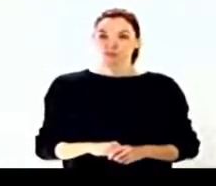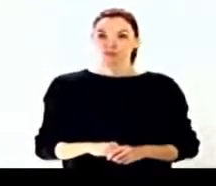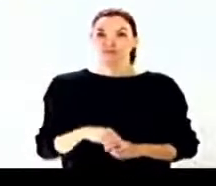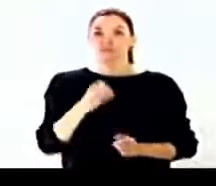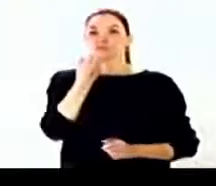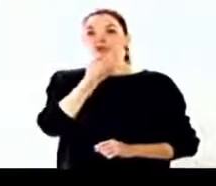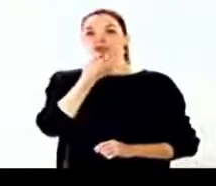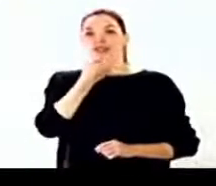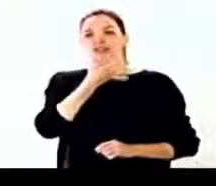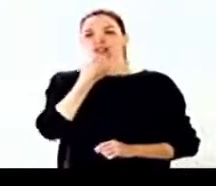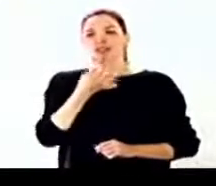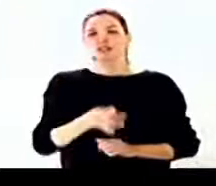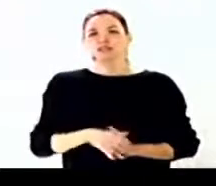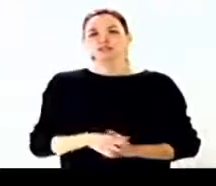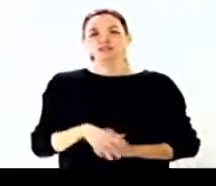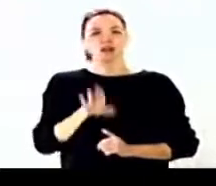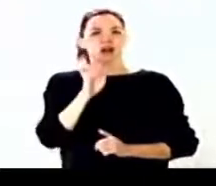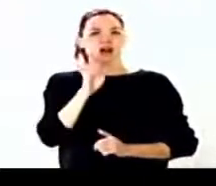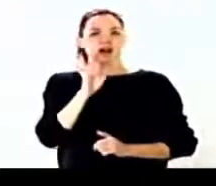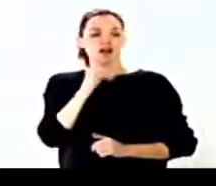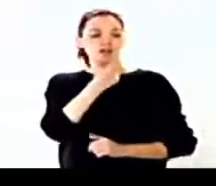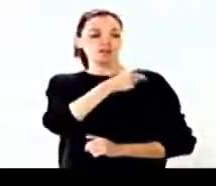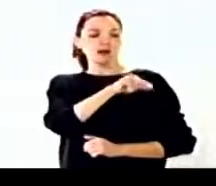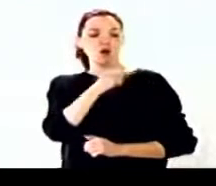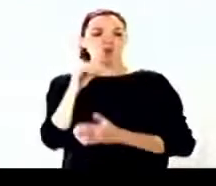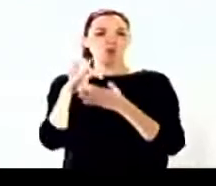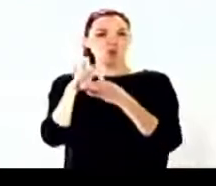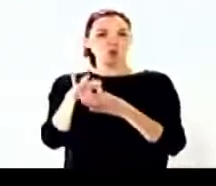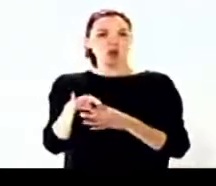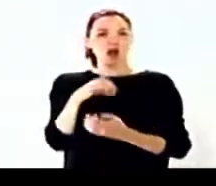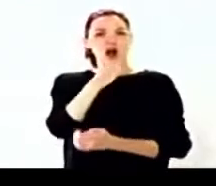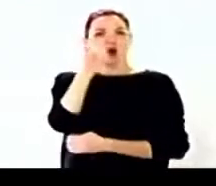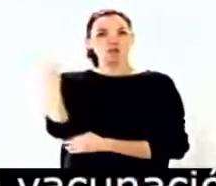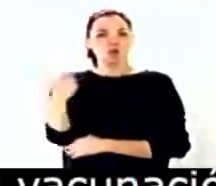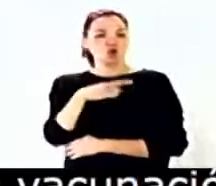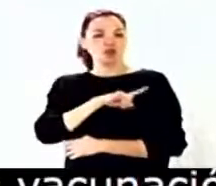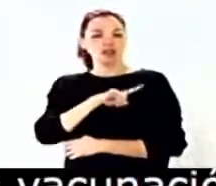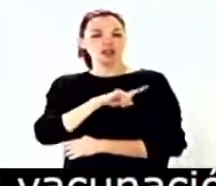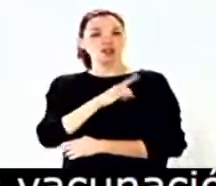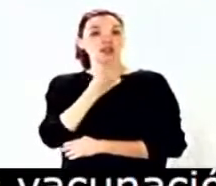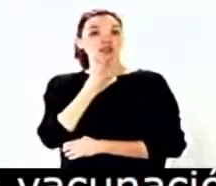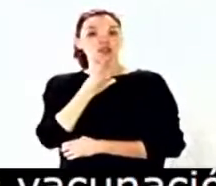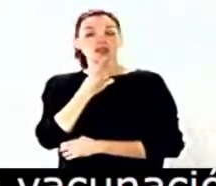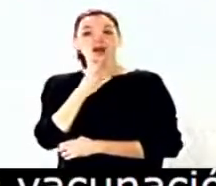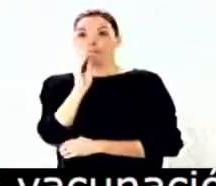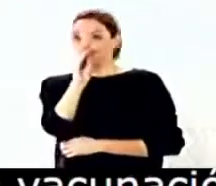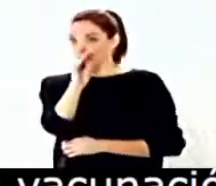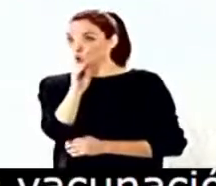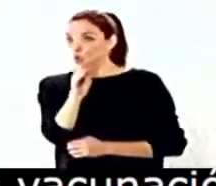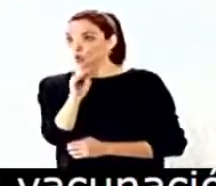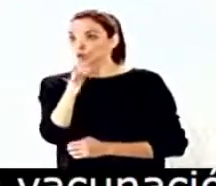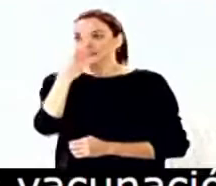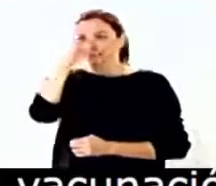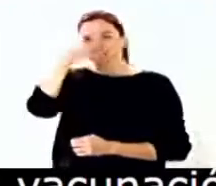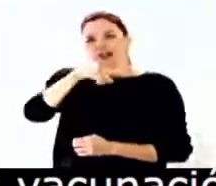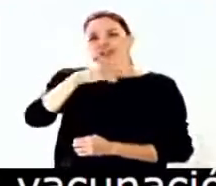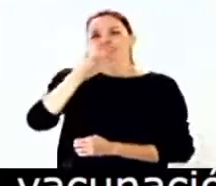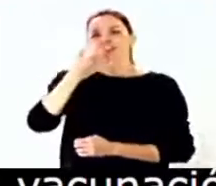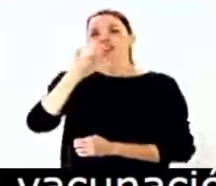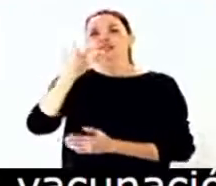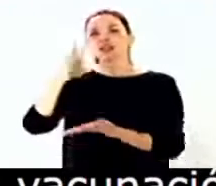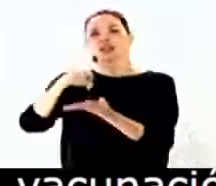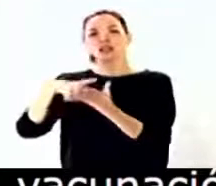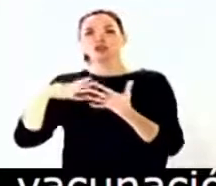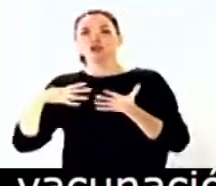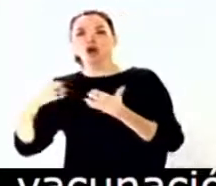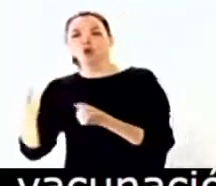Buenas tardes, pero al hilo de esto de la vacunación, el apoyo que va a dar el Ejército, ¿se sabe si va a ser en los centros de salud,